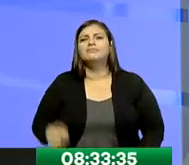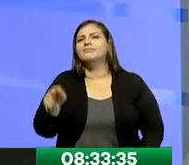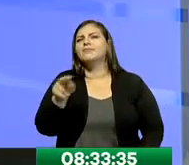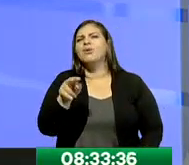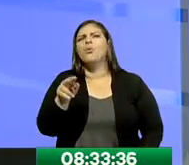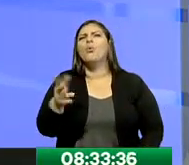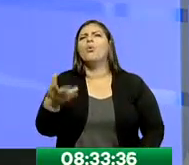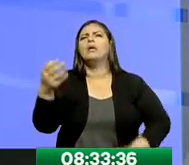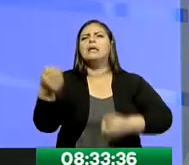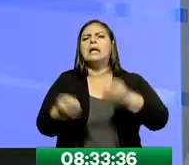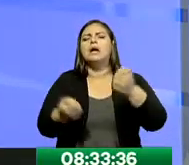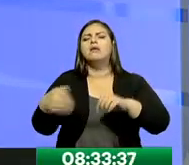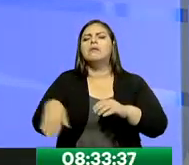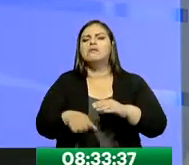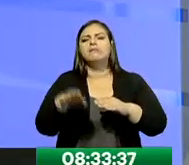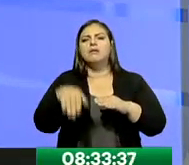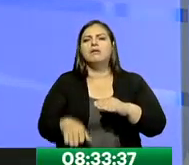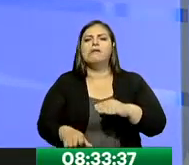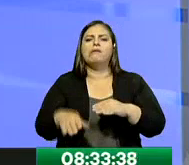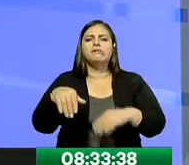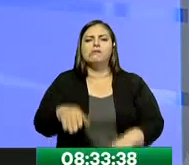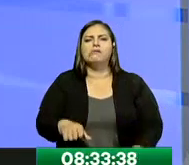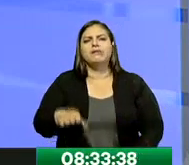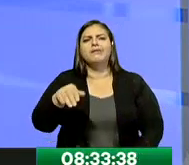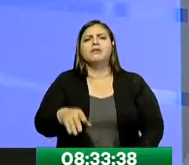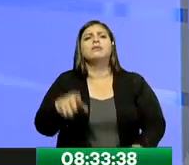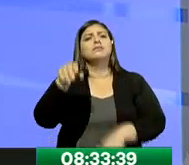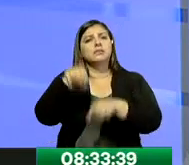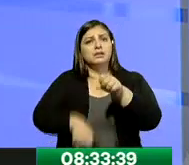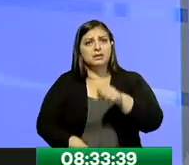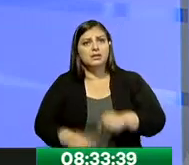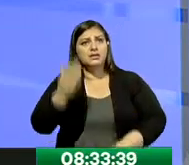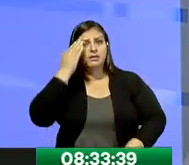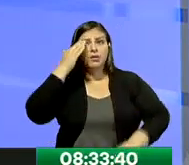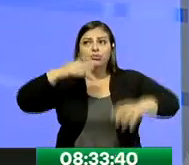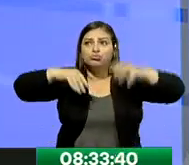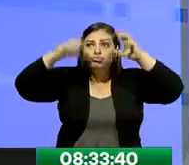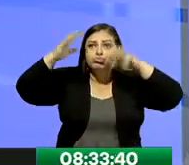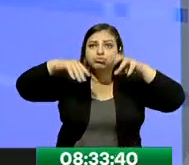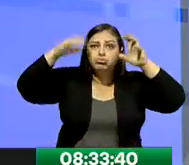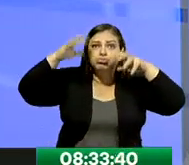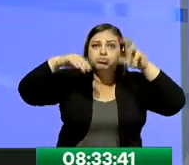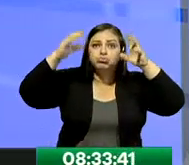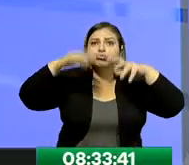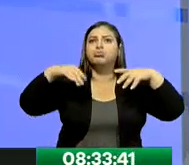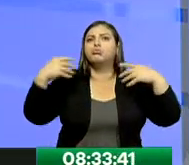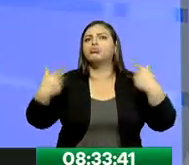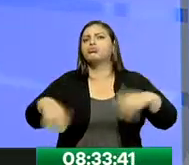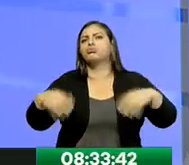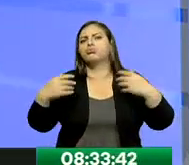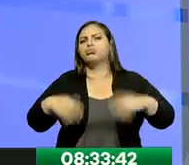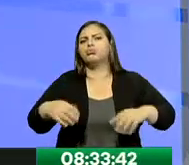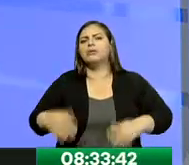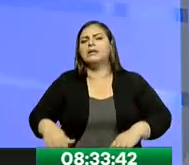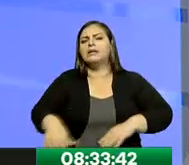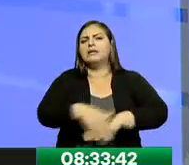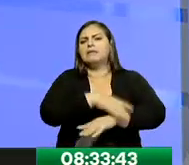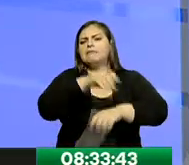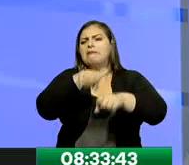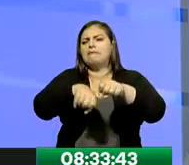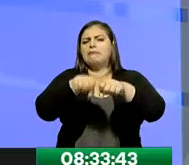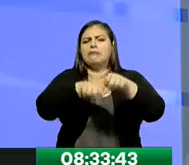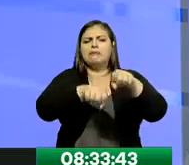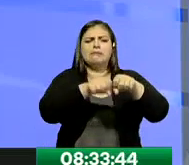los vehículos se dañen, porque en época de invierno lo que se genera es más huecos. Y en esta temporada, pues, polvo es lo que hay. Así